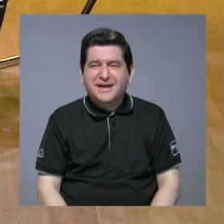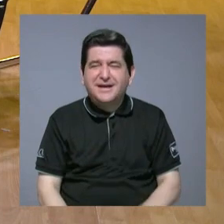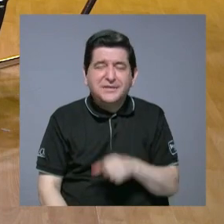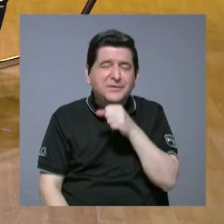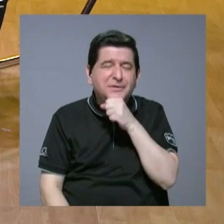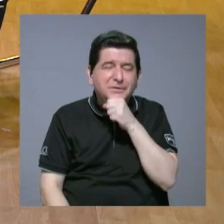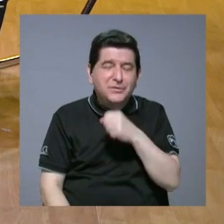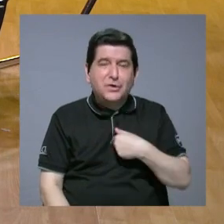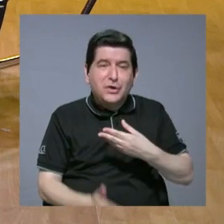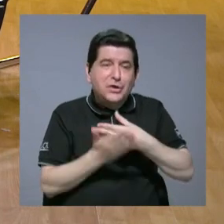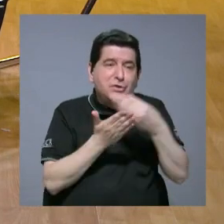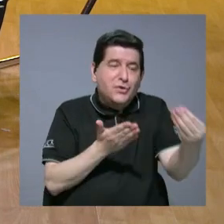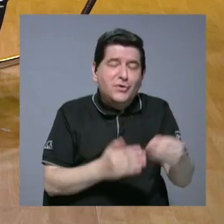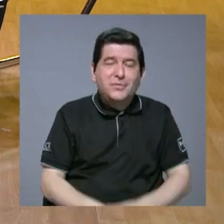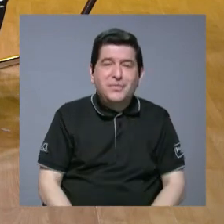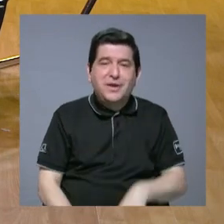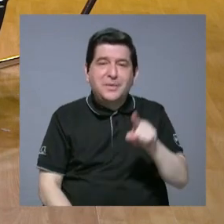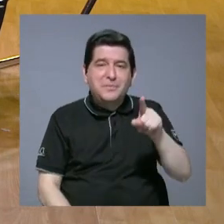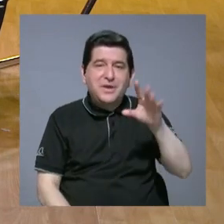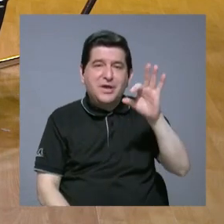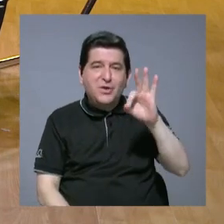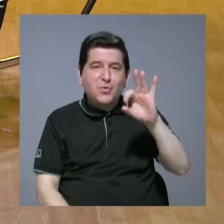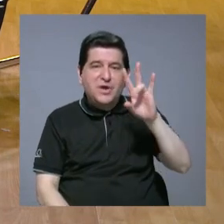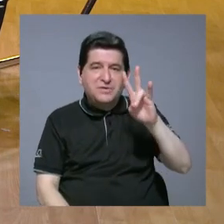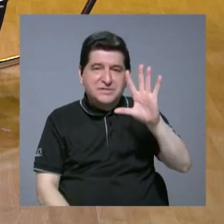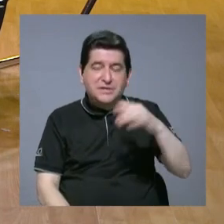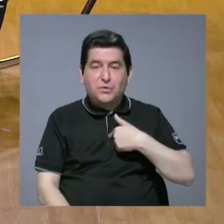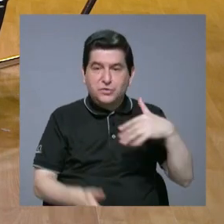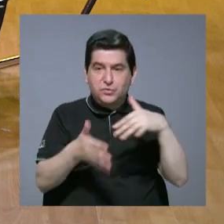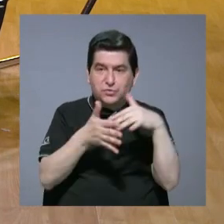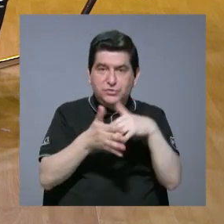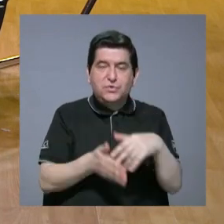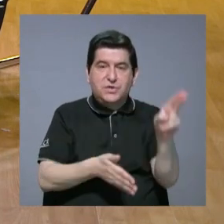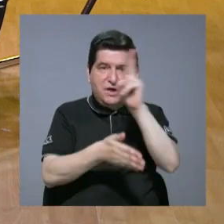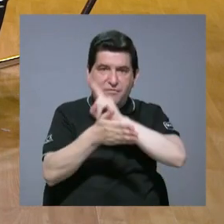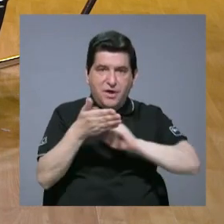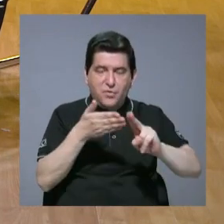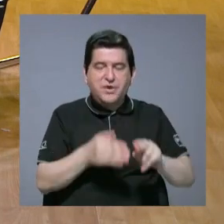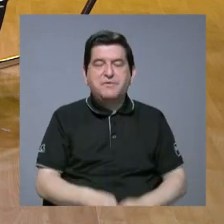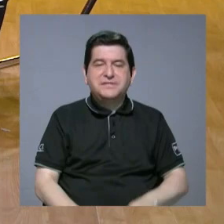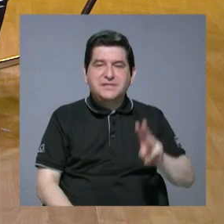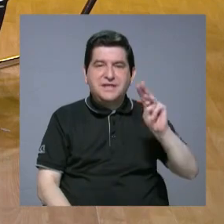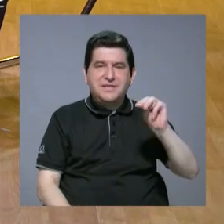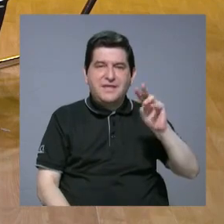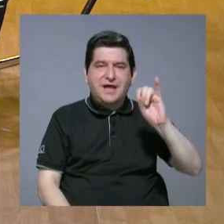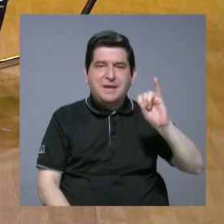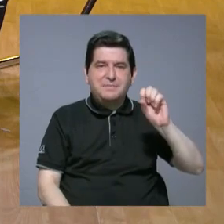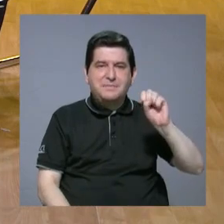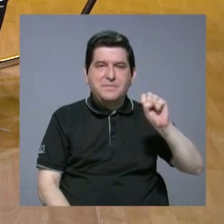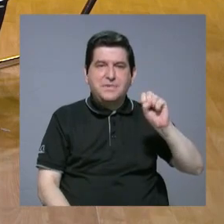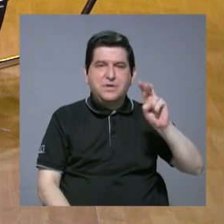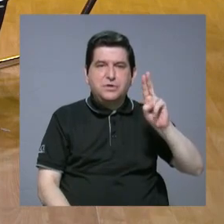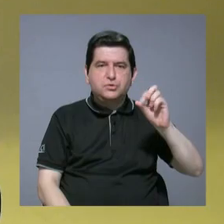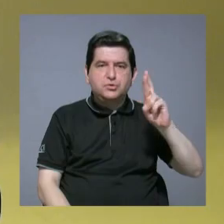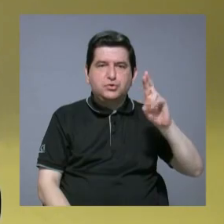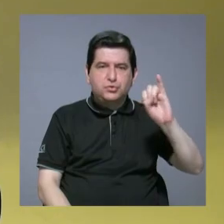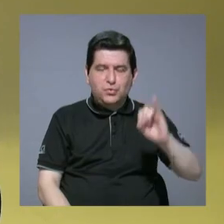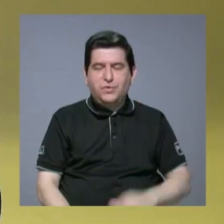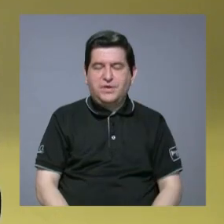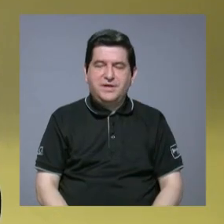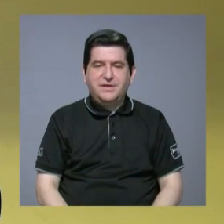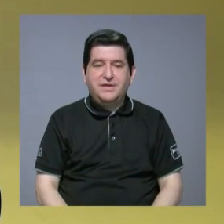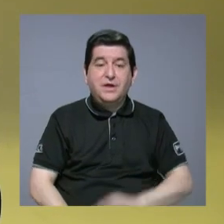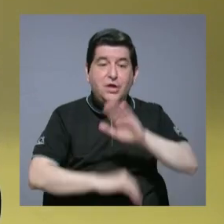que compré en 1975 cuando yo estudiaba en la Universidad de Missouri, mi maestría en periodismo, que es, bueno, Todos